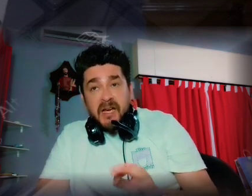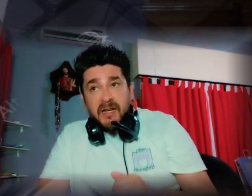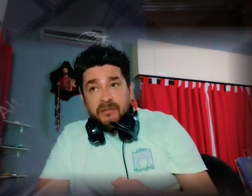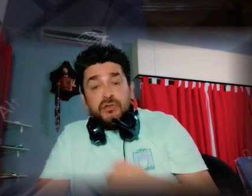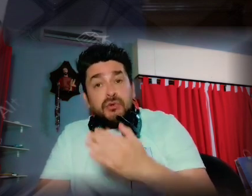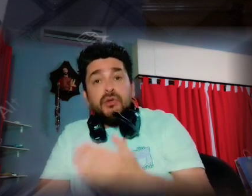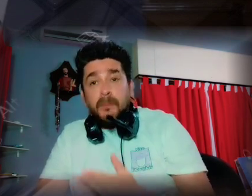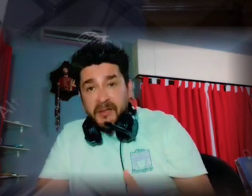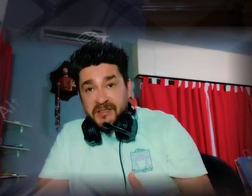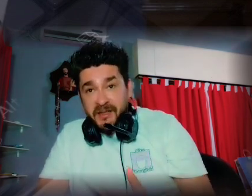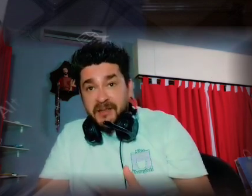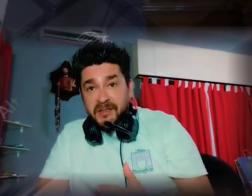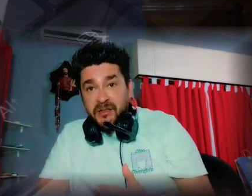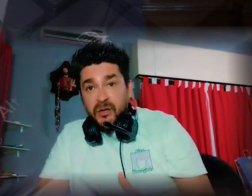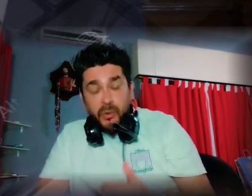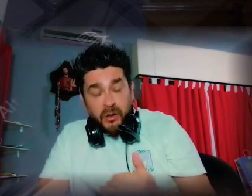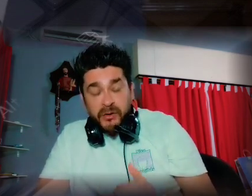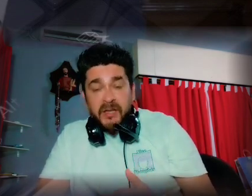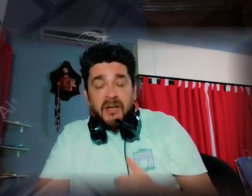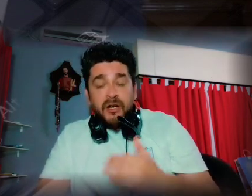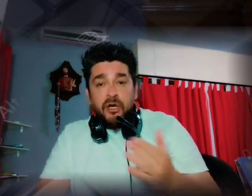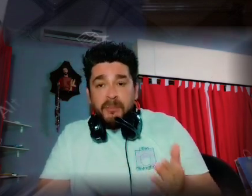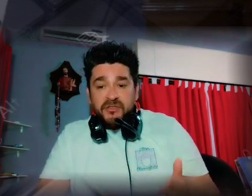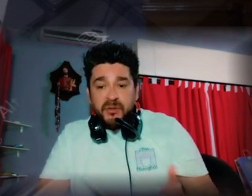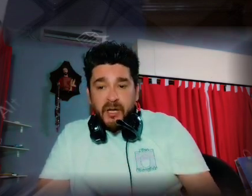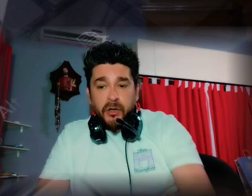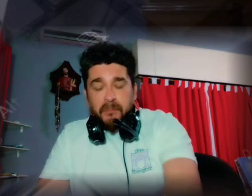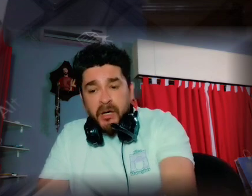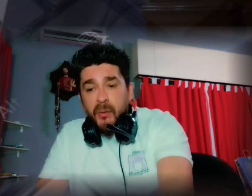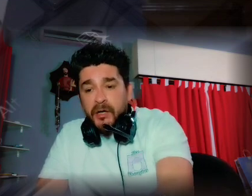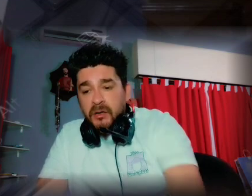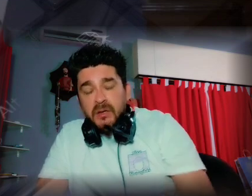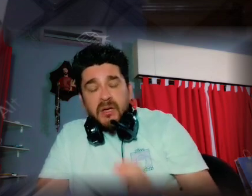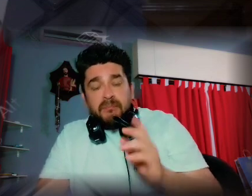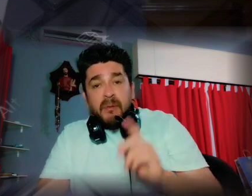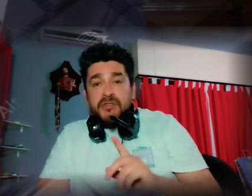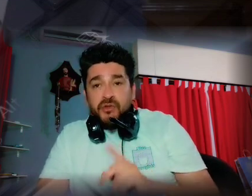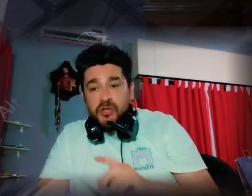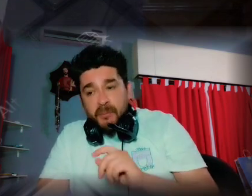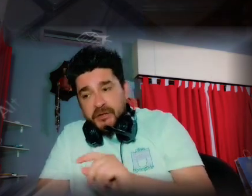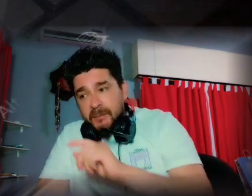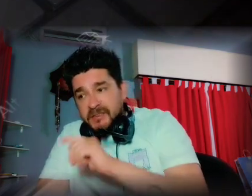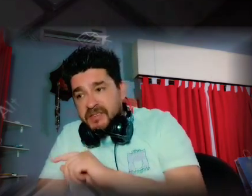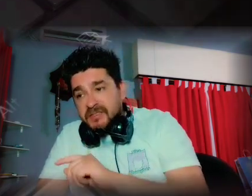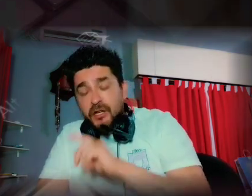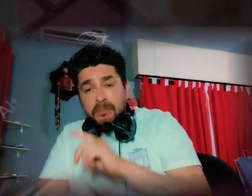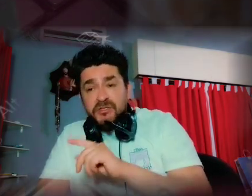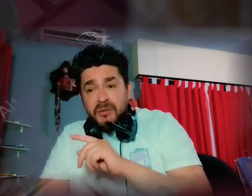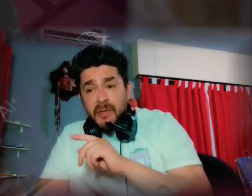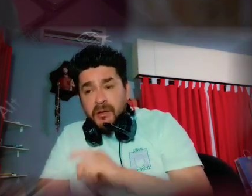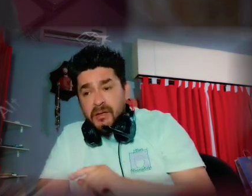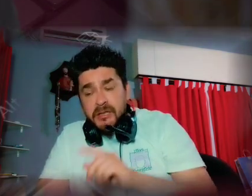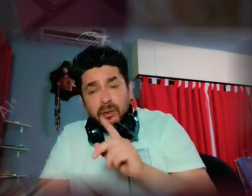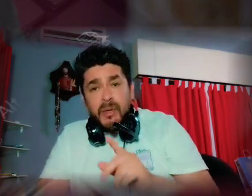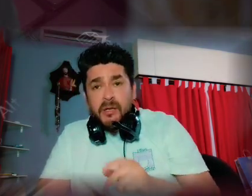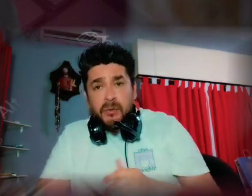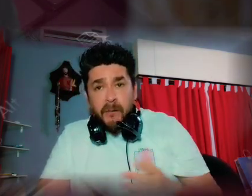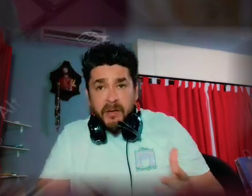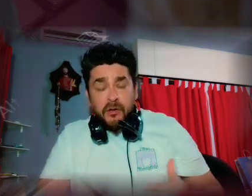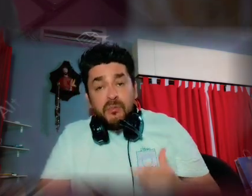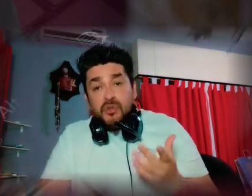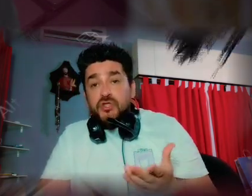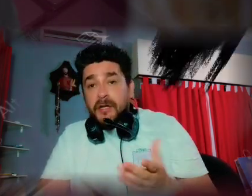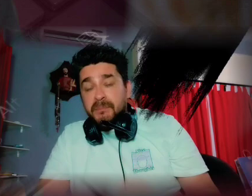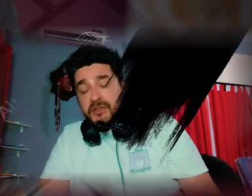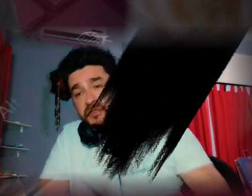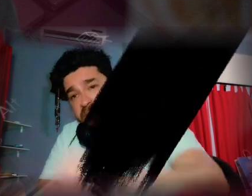ser el futuro presidente, ¿no? Luego de López Obrador. Pero bueno, vamos a escuchar un poquito al presidente López Obrador y luego